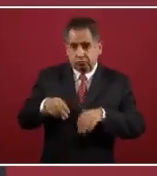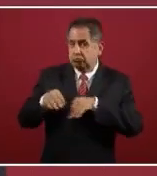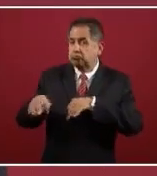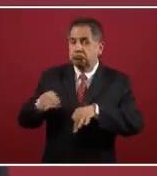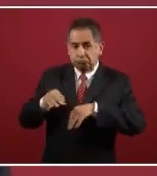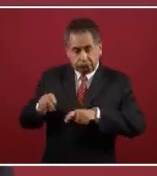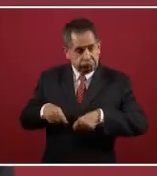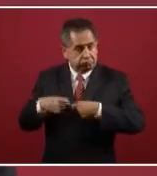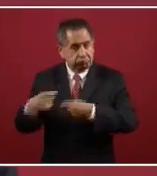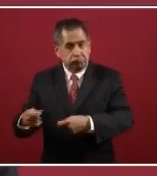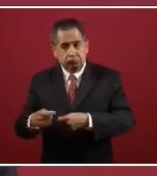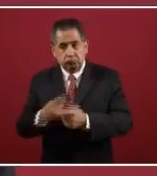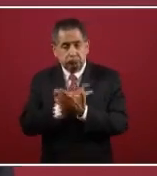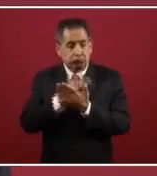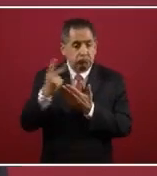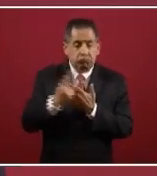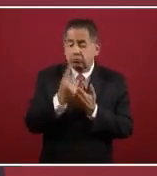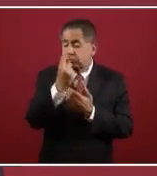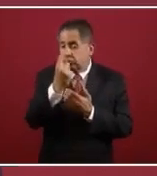trabajadores en un programa.